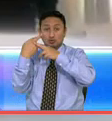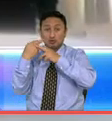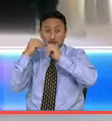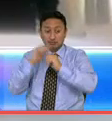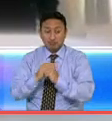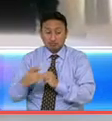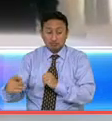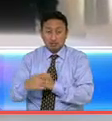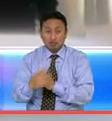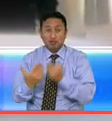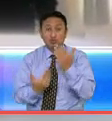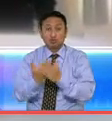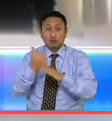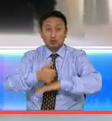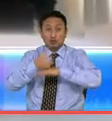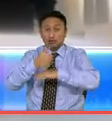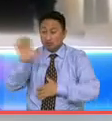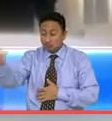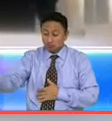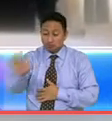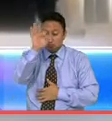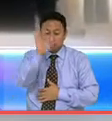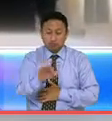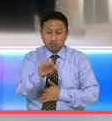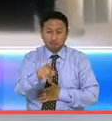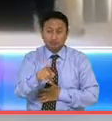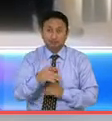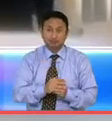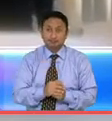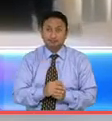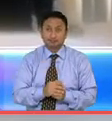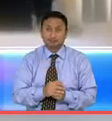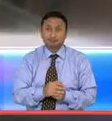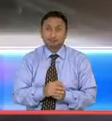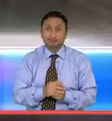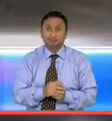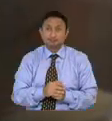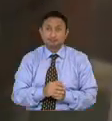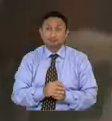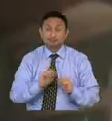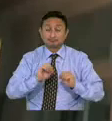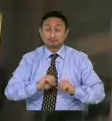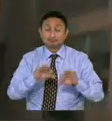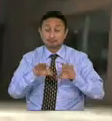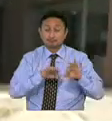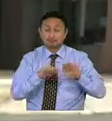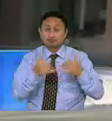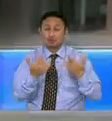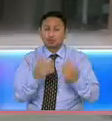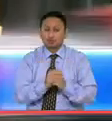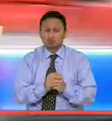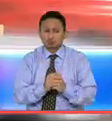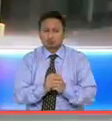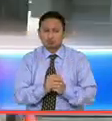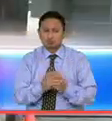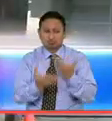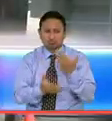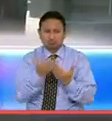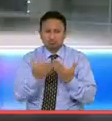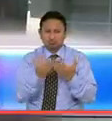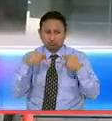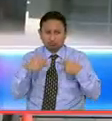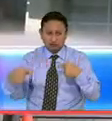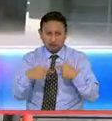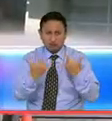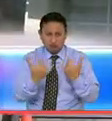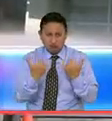la designación de un encargo en el caso que se amerite. Y cuando hablamos de viabilizar, ellos están tratando de